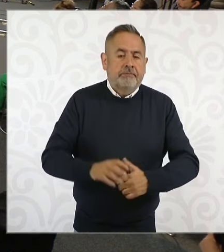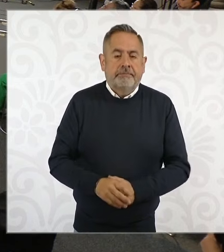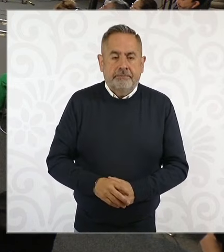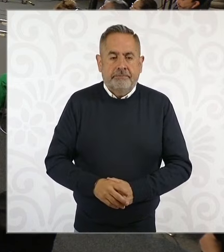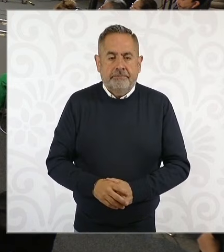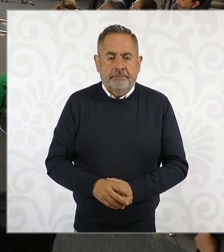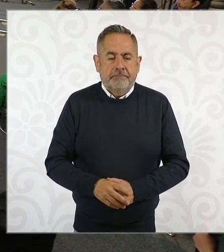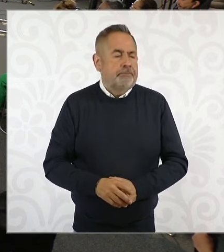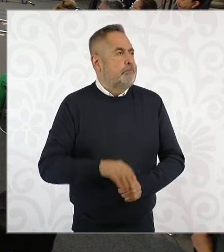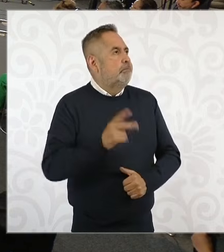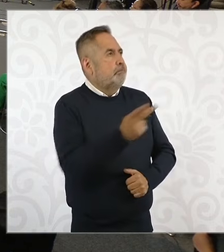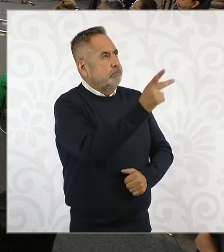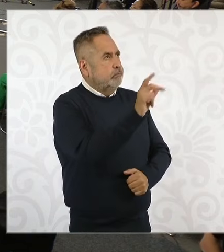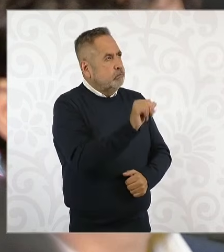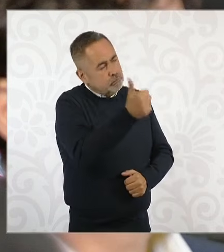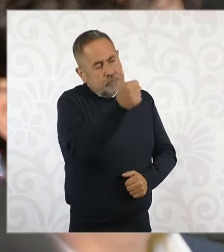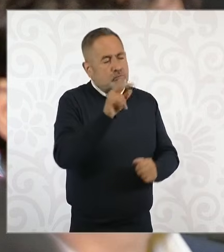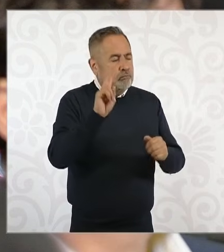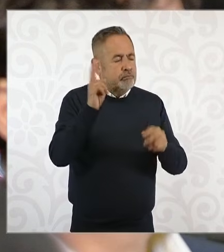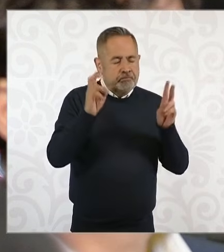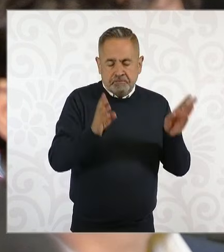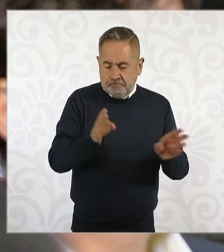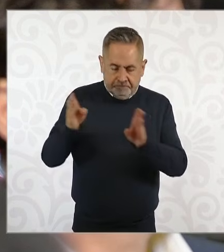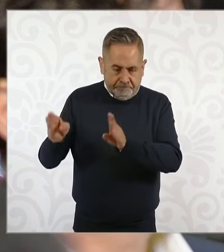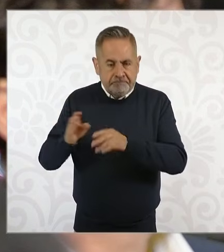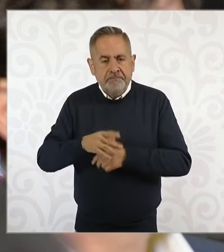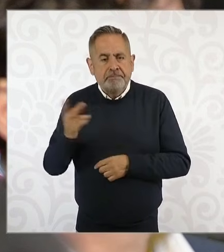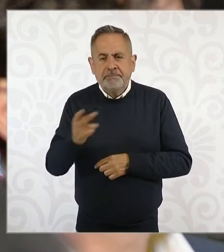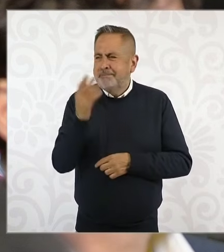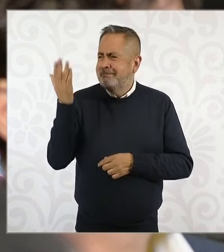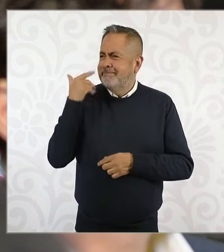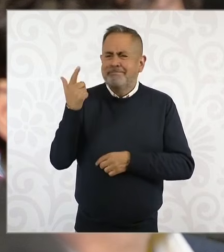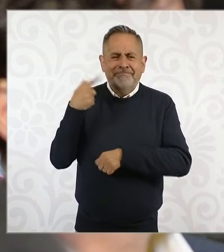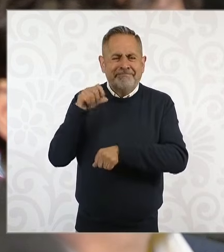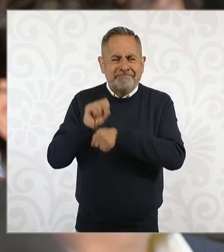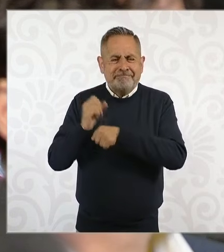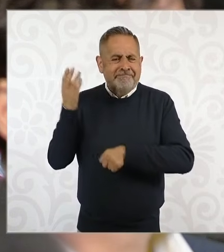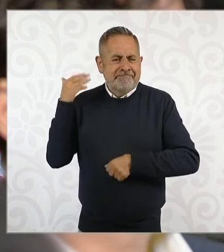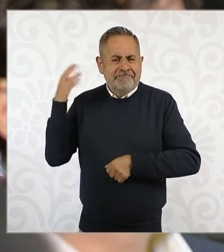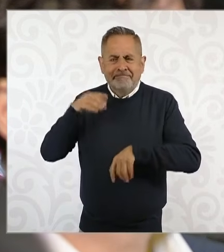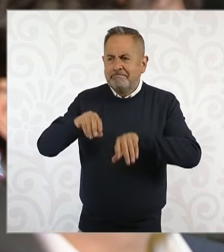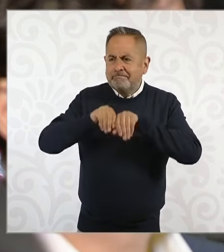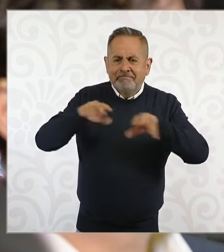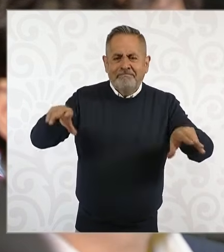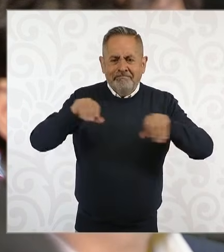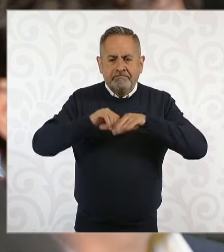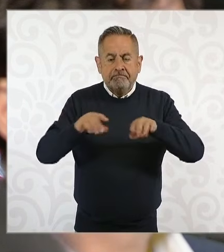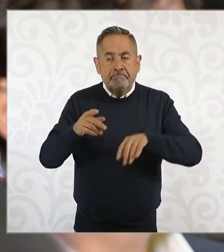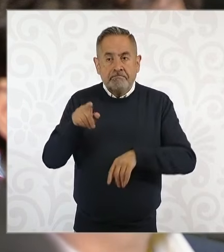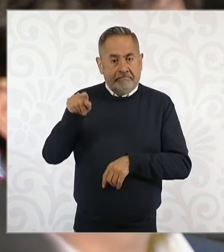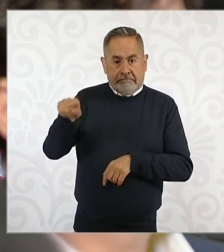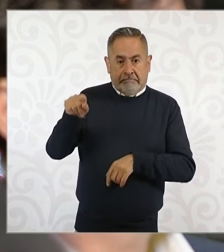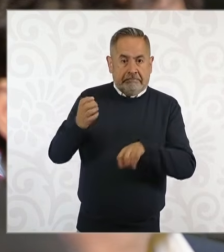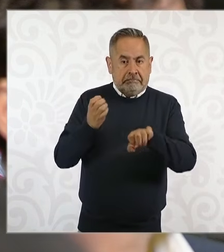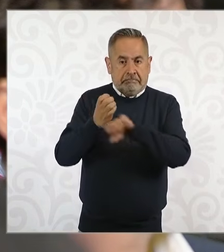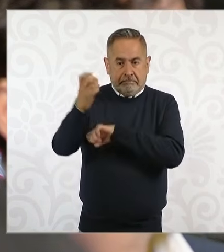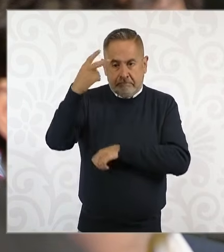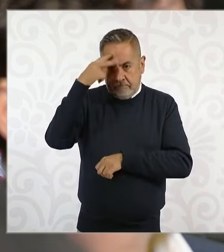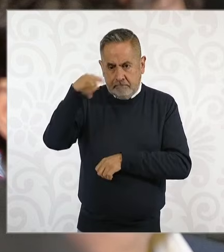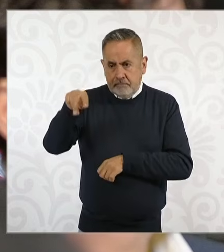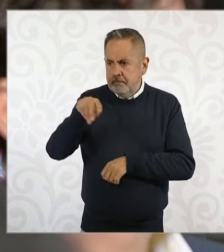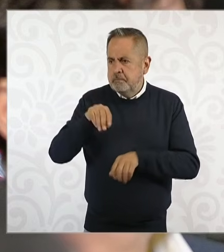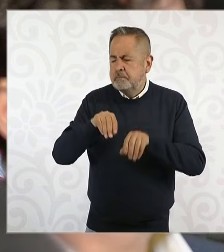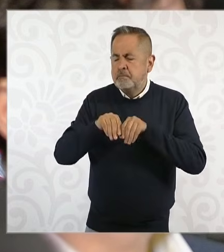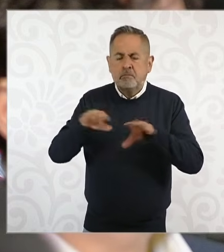concluir, fíjese que desde hace algunas semanas ha circulado en muchos medios de comunicación, sobre todo del Estado de México,